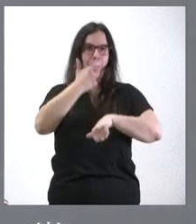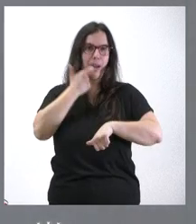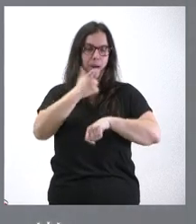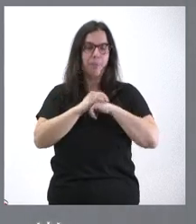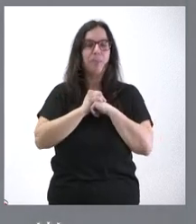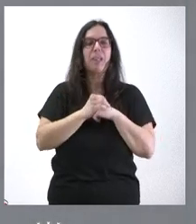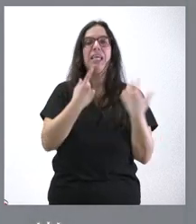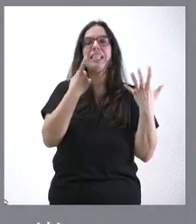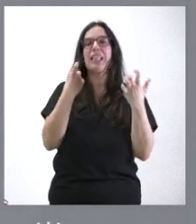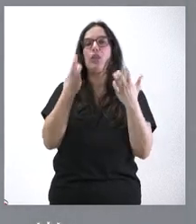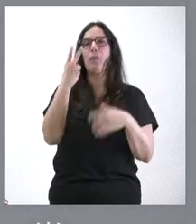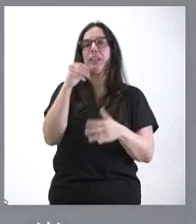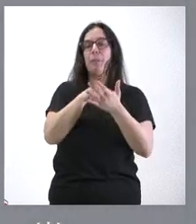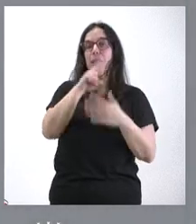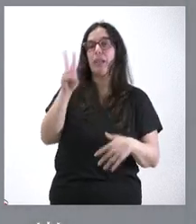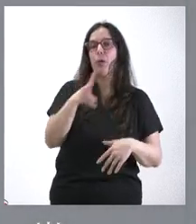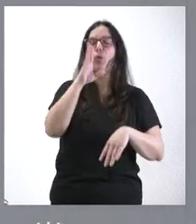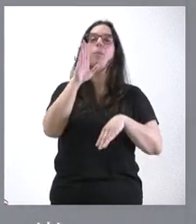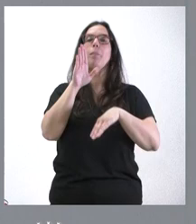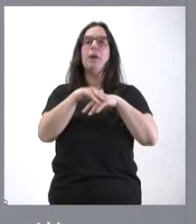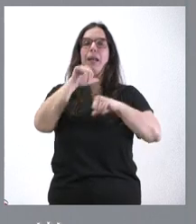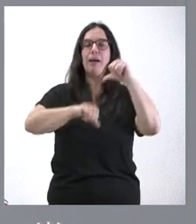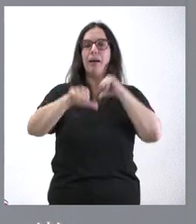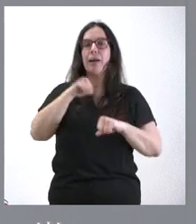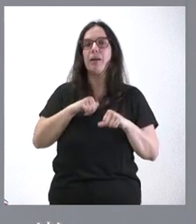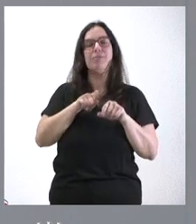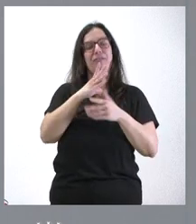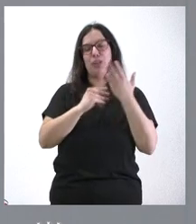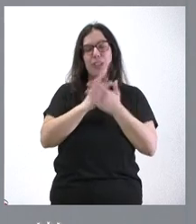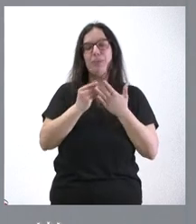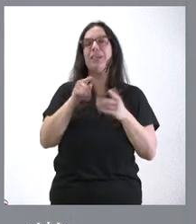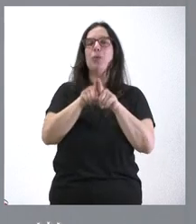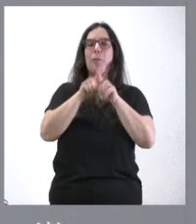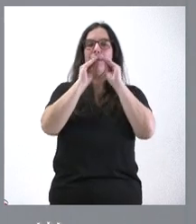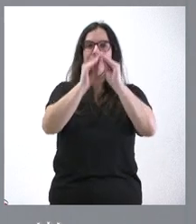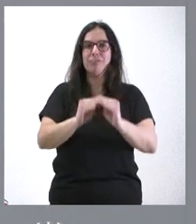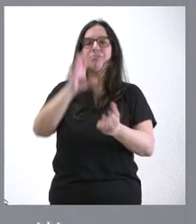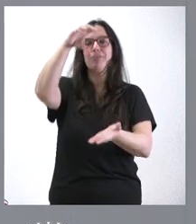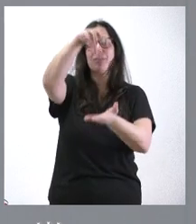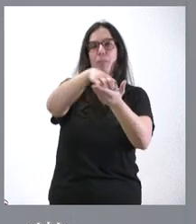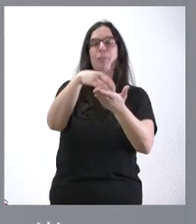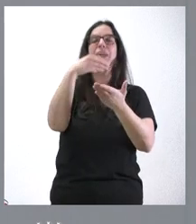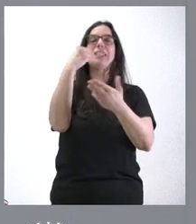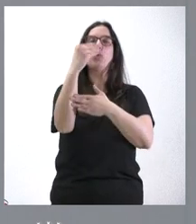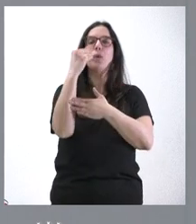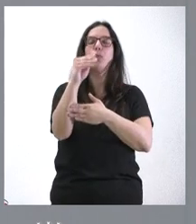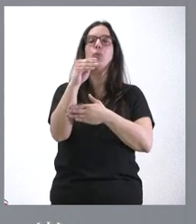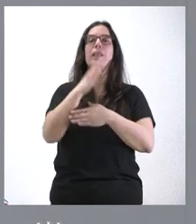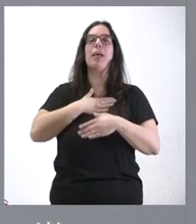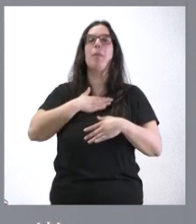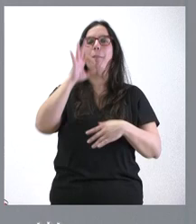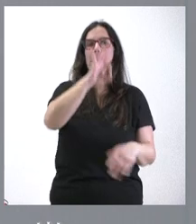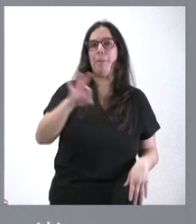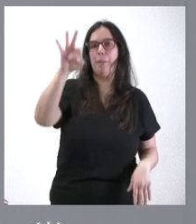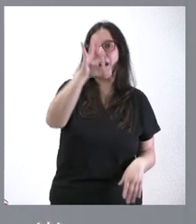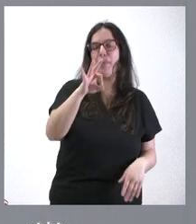620,000 para intervenciones en el complejo deportivo campo de la juventud en Palencia Son obras de mejoras de